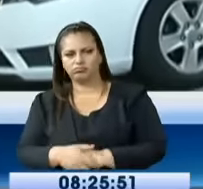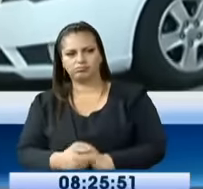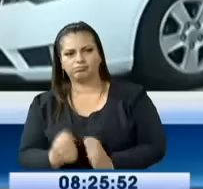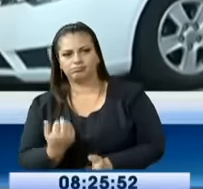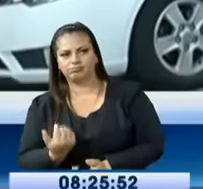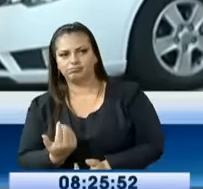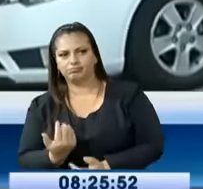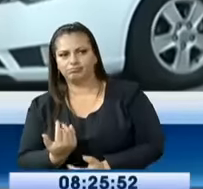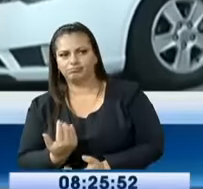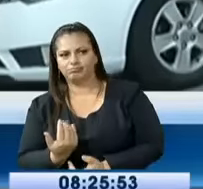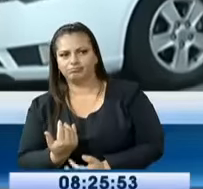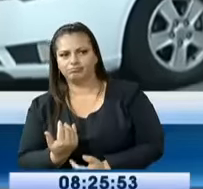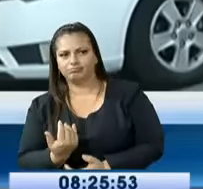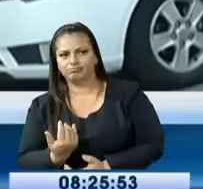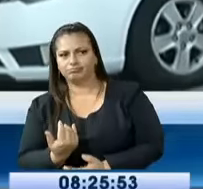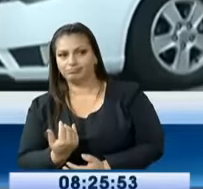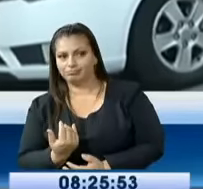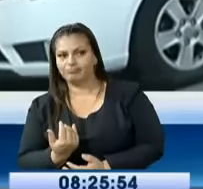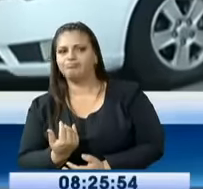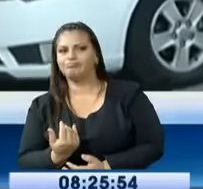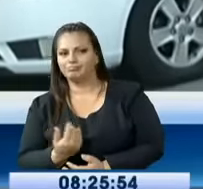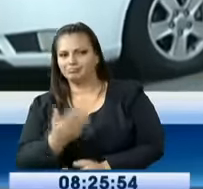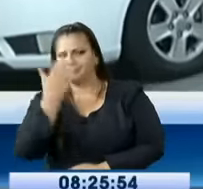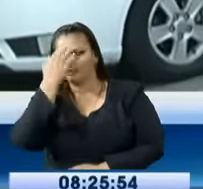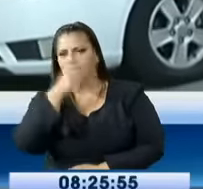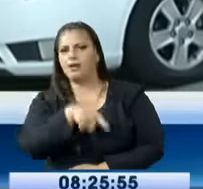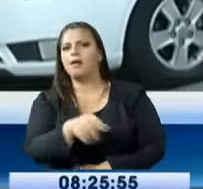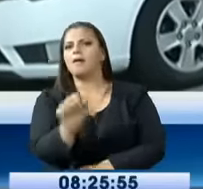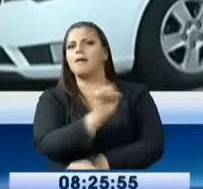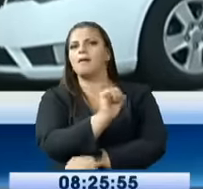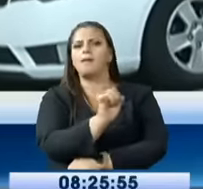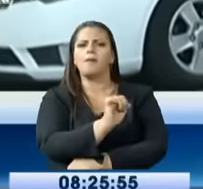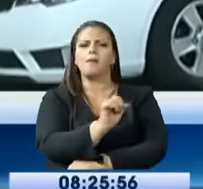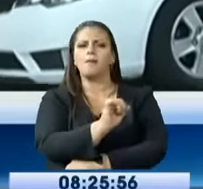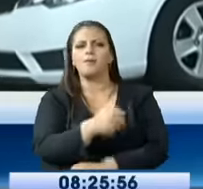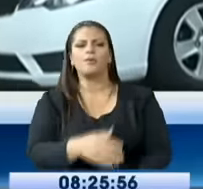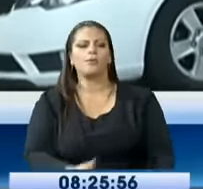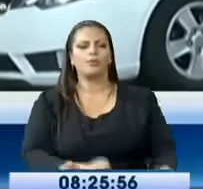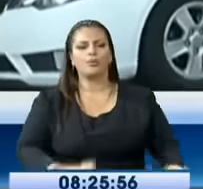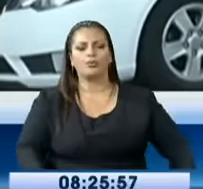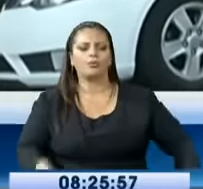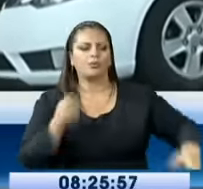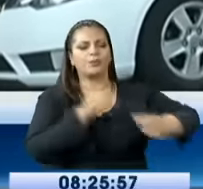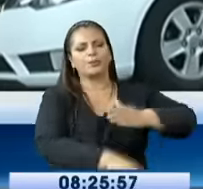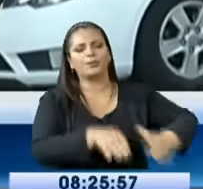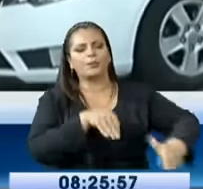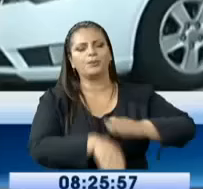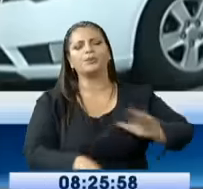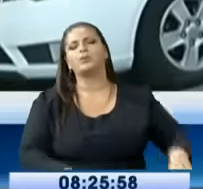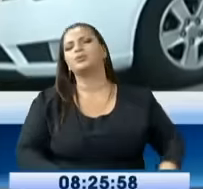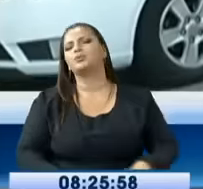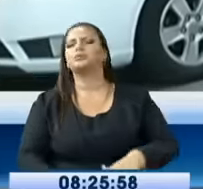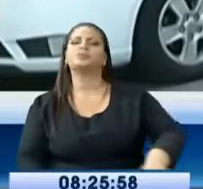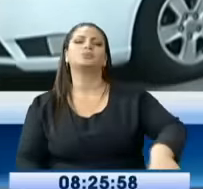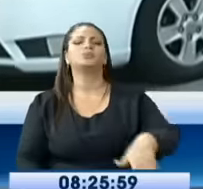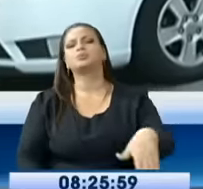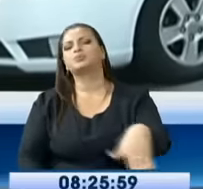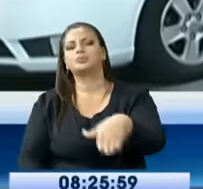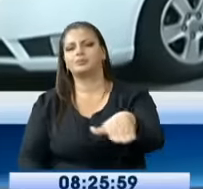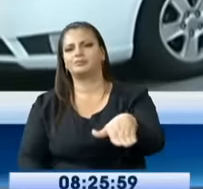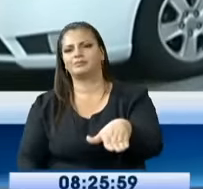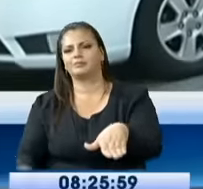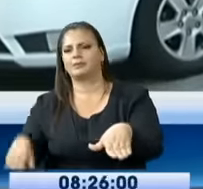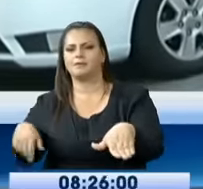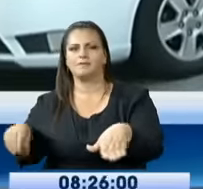Los delincuentes los perseguían hasta determinado trayecto y con arma en mano procedían a robarles las cantidades de dinero que